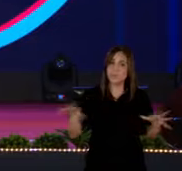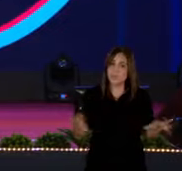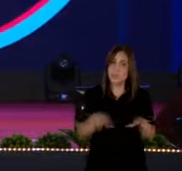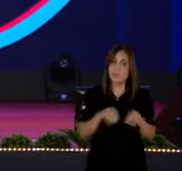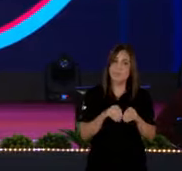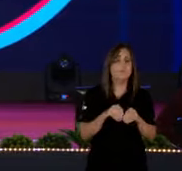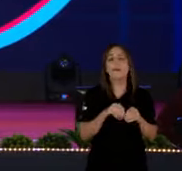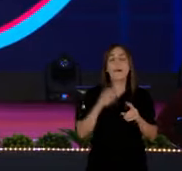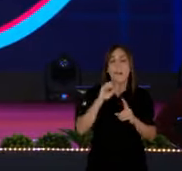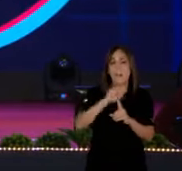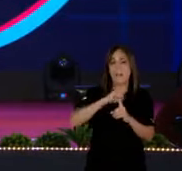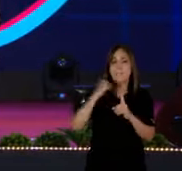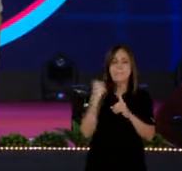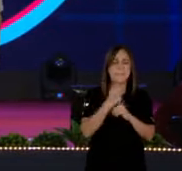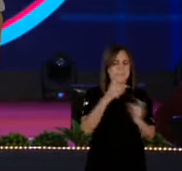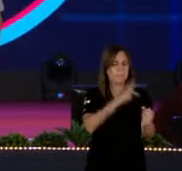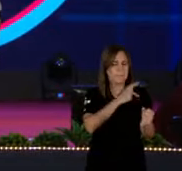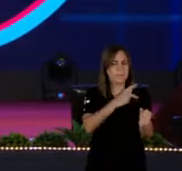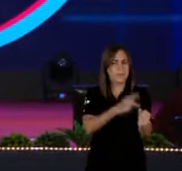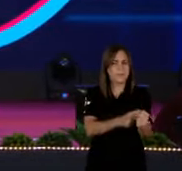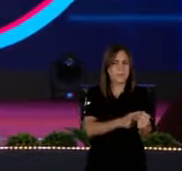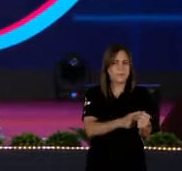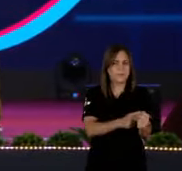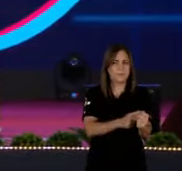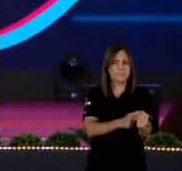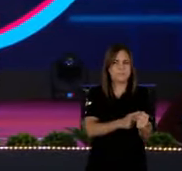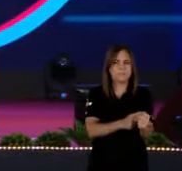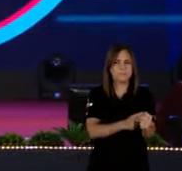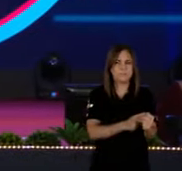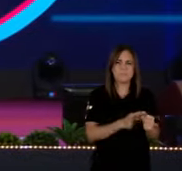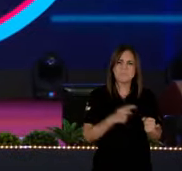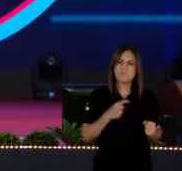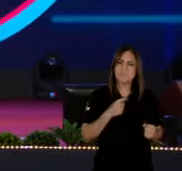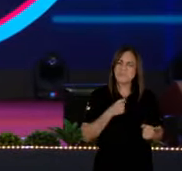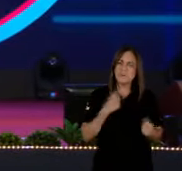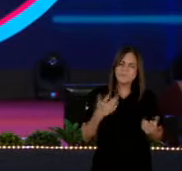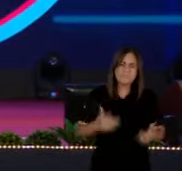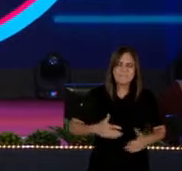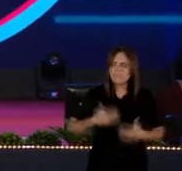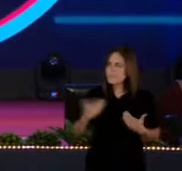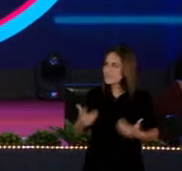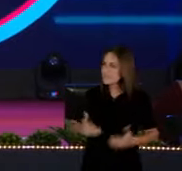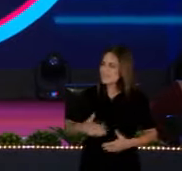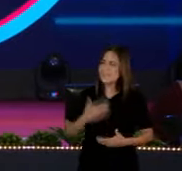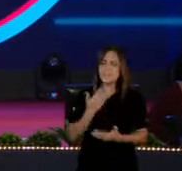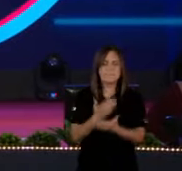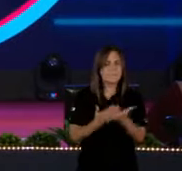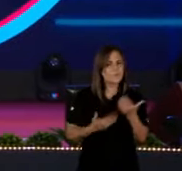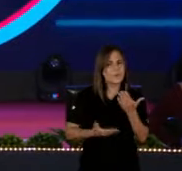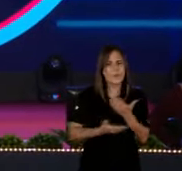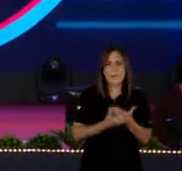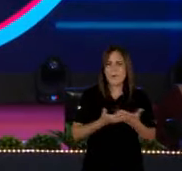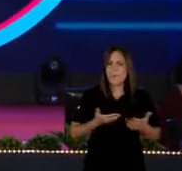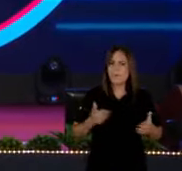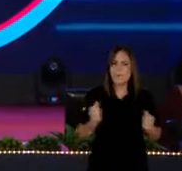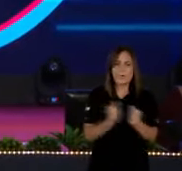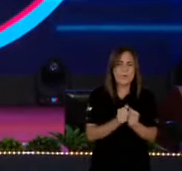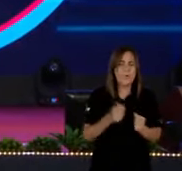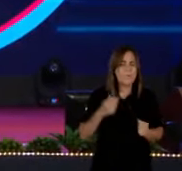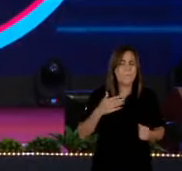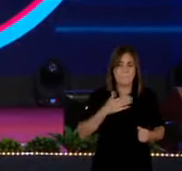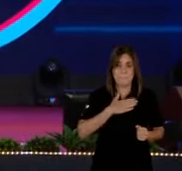me sentía en la sala de mi hogar. Ese era lo que se siente, estar con los hermanos en la fe,